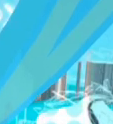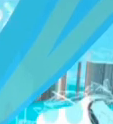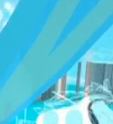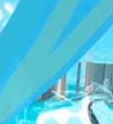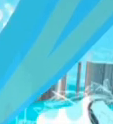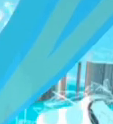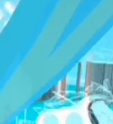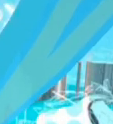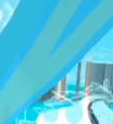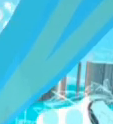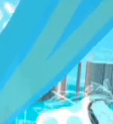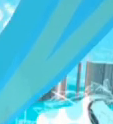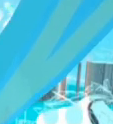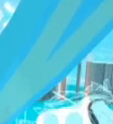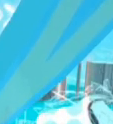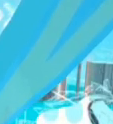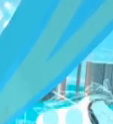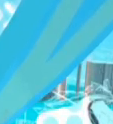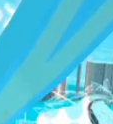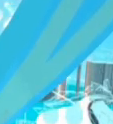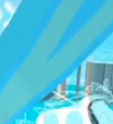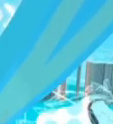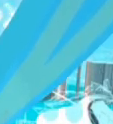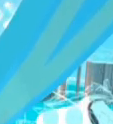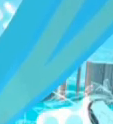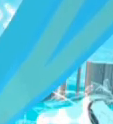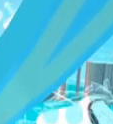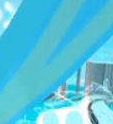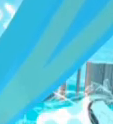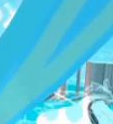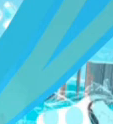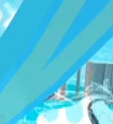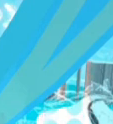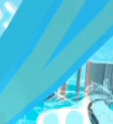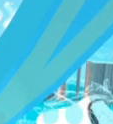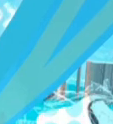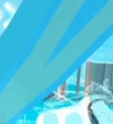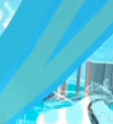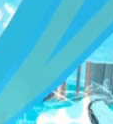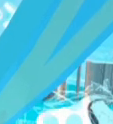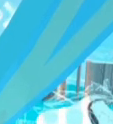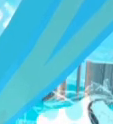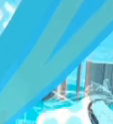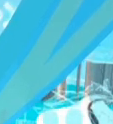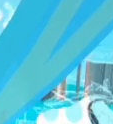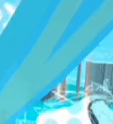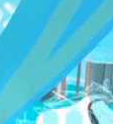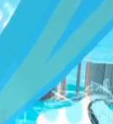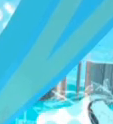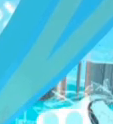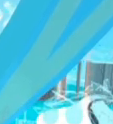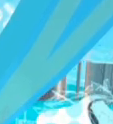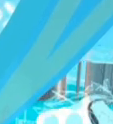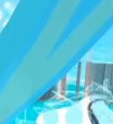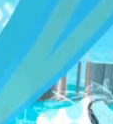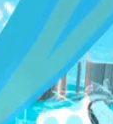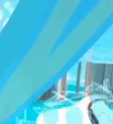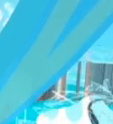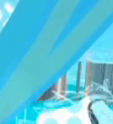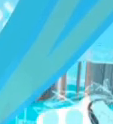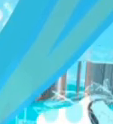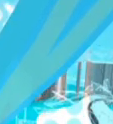entonces a la Corte reconocer sus errores, corregirlos y mejorar los mecanismos